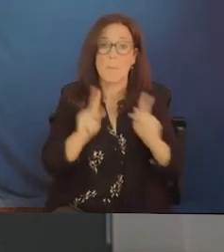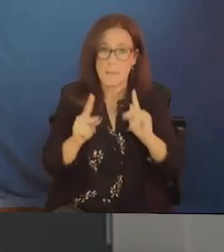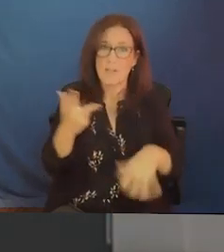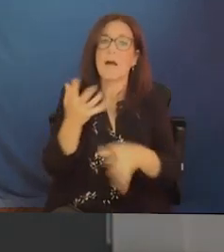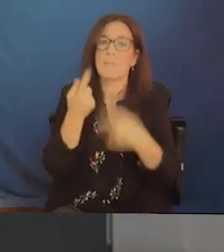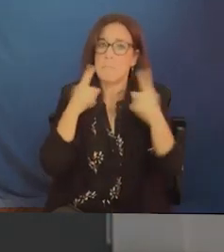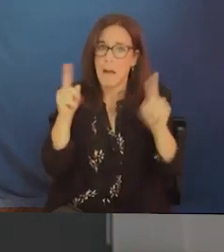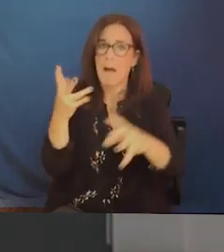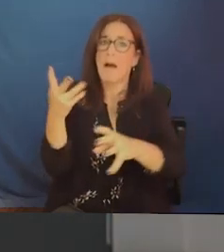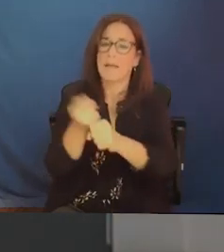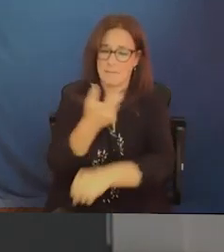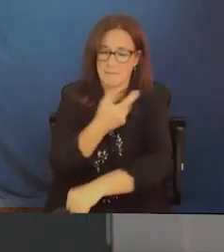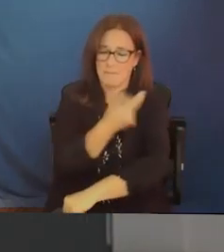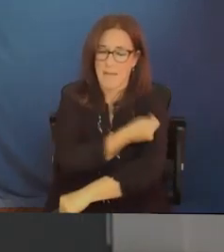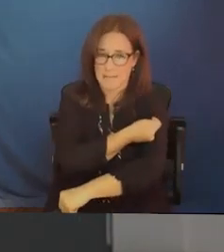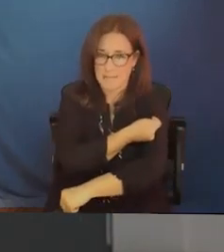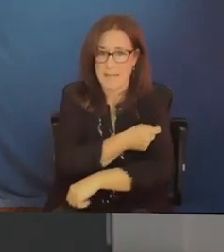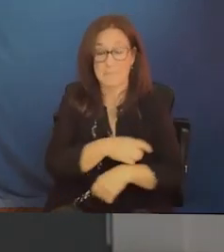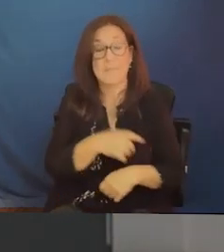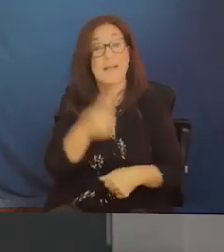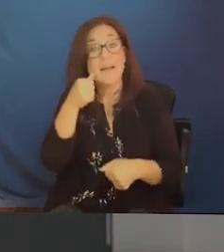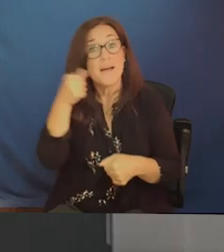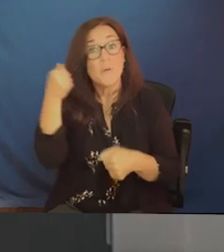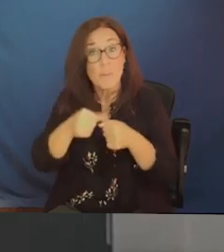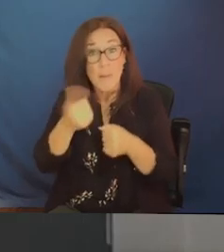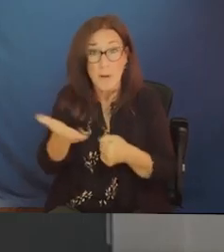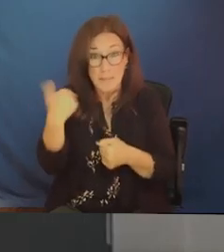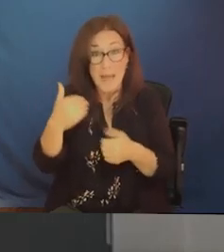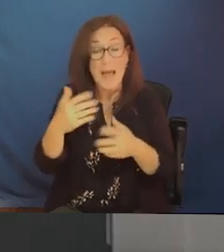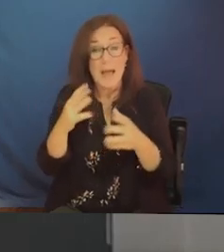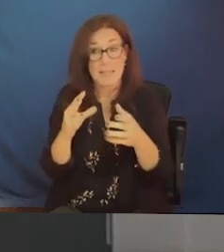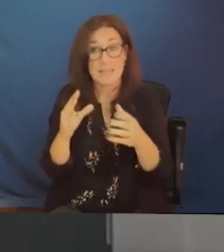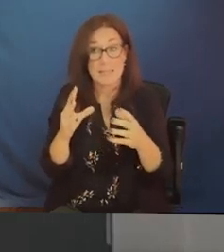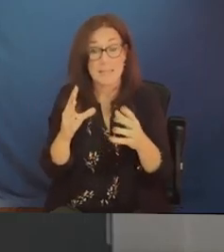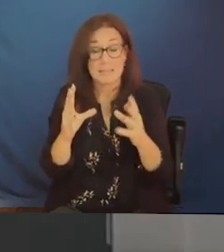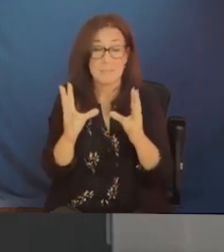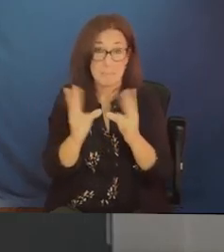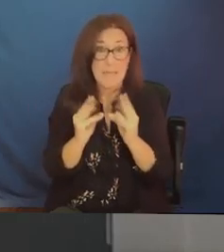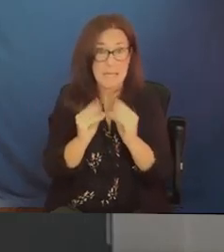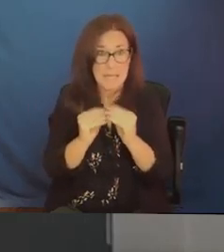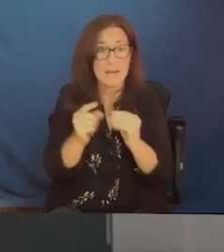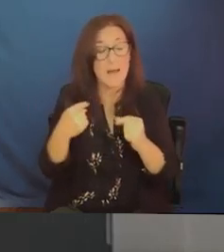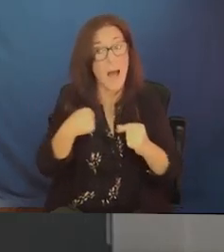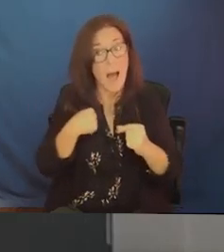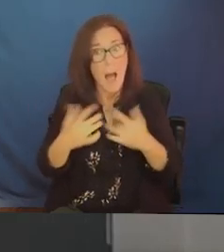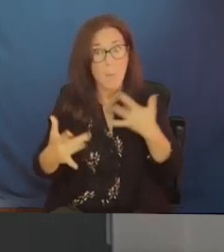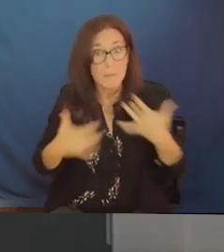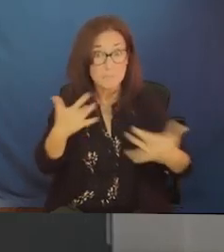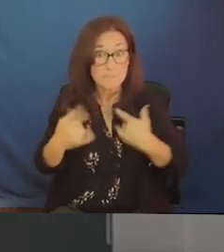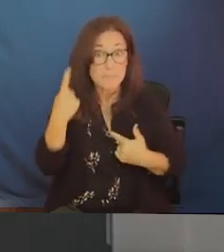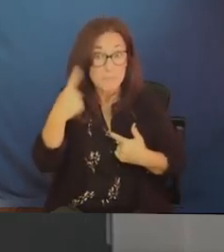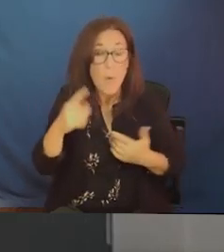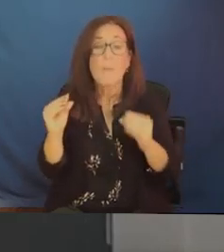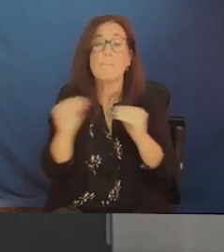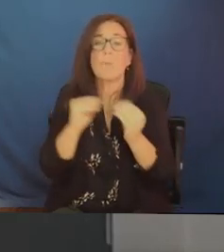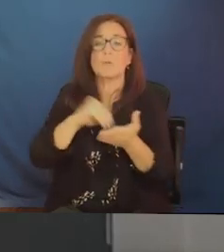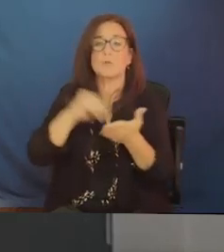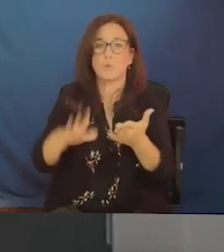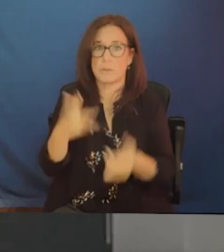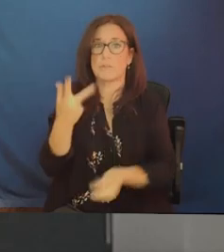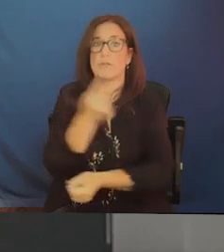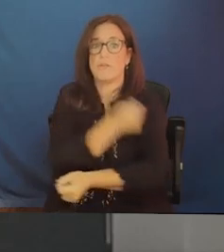la última sesión yo expresé mis visión acerca y mi entusiasmo acerca de más estudiantes vacunándose y desde